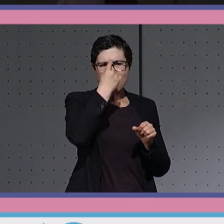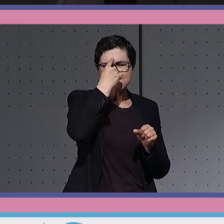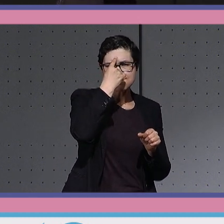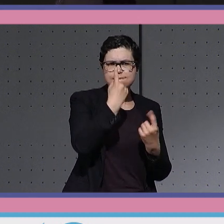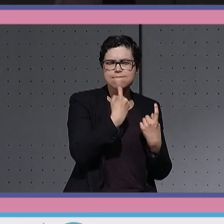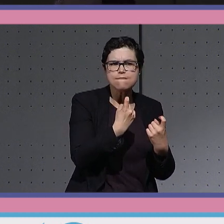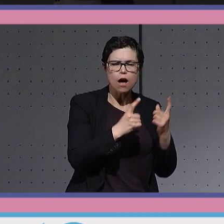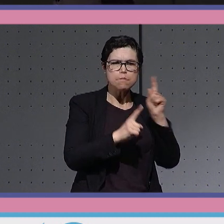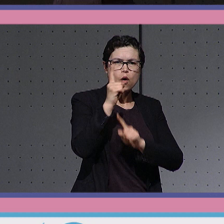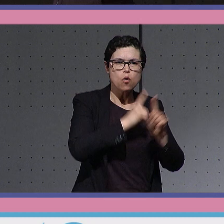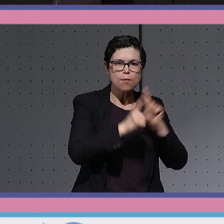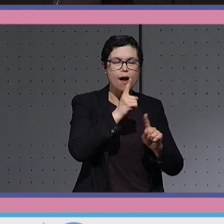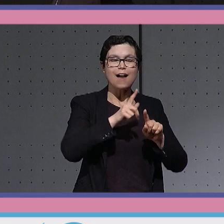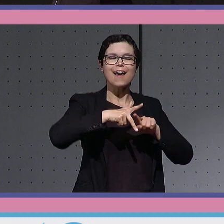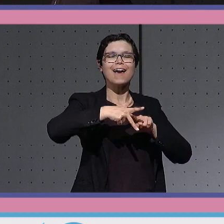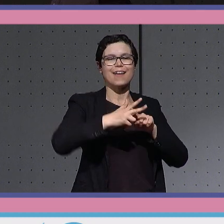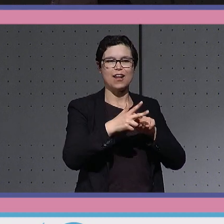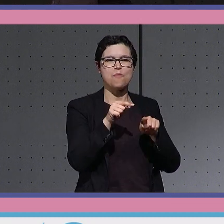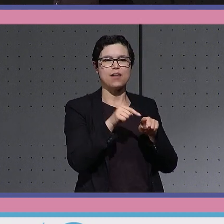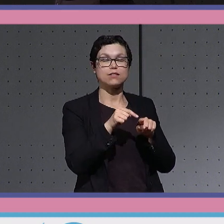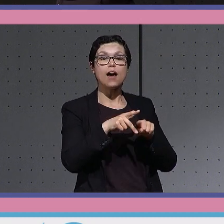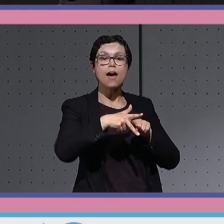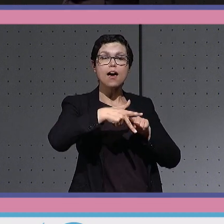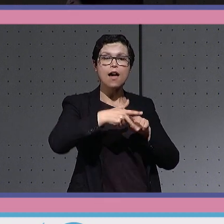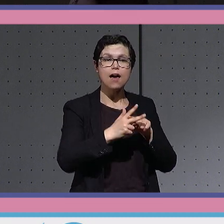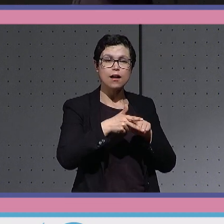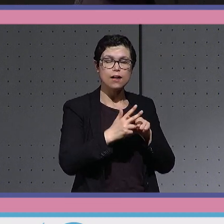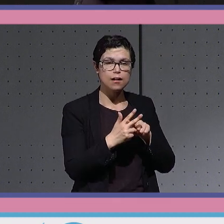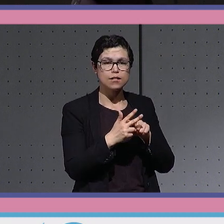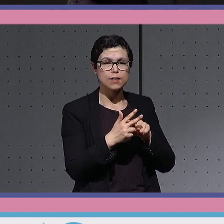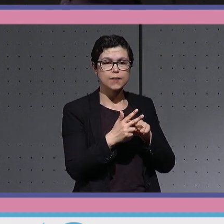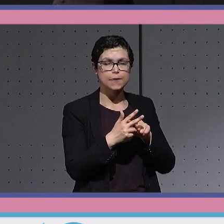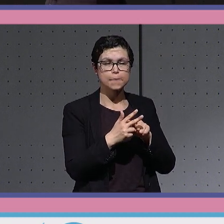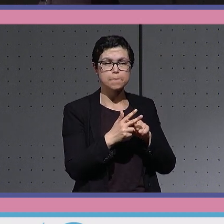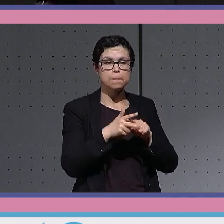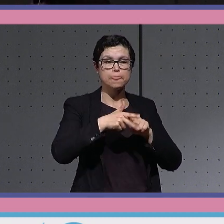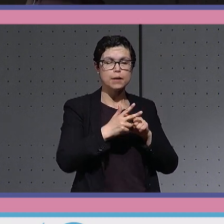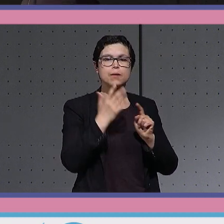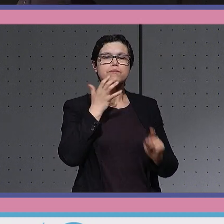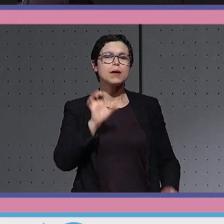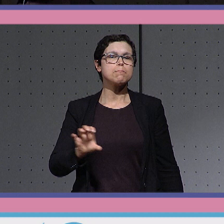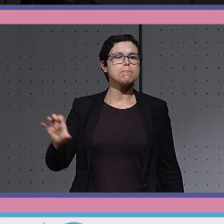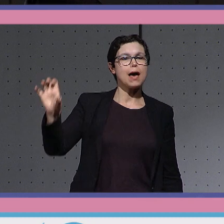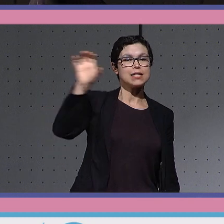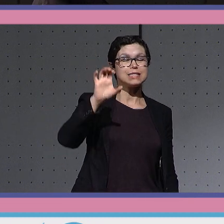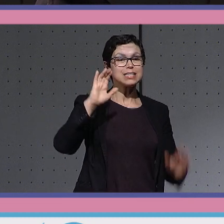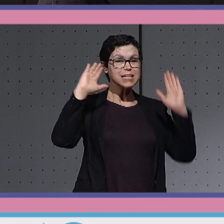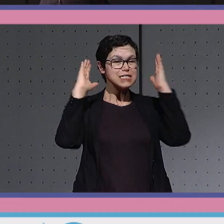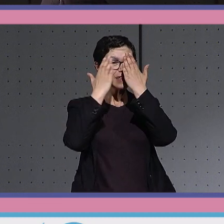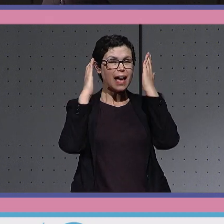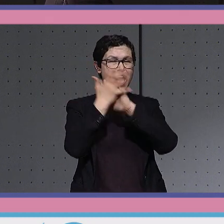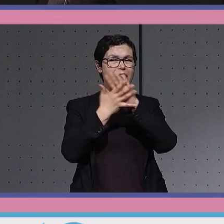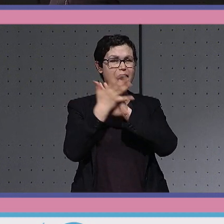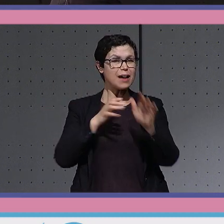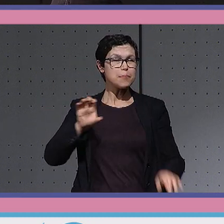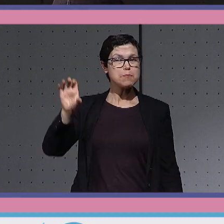herramientas, sin olvidar que una de las principales diferencias que existen entre países en el manejo de TEA tiene que ver con